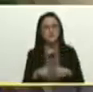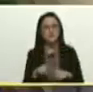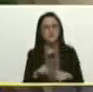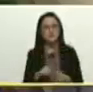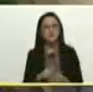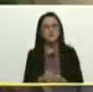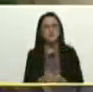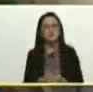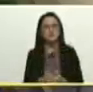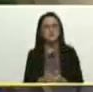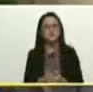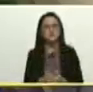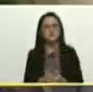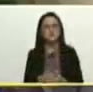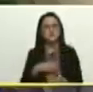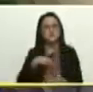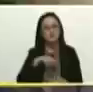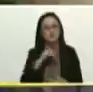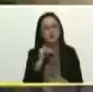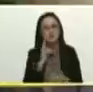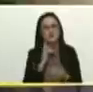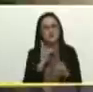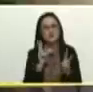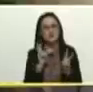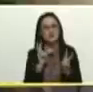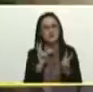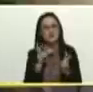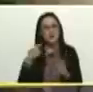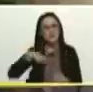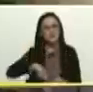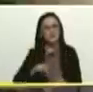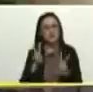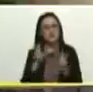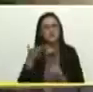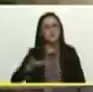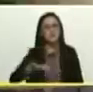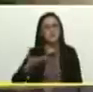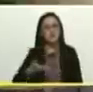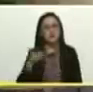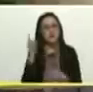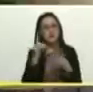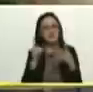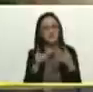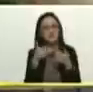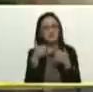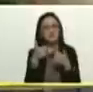Nosotros tenemos los portafolios de inversiones bien delineados, bien definidos.